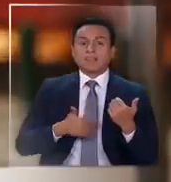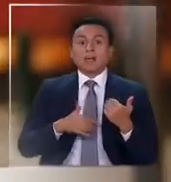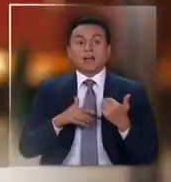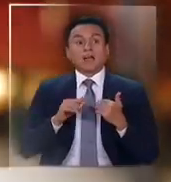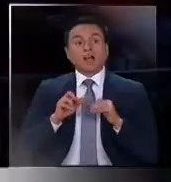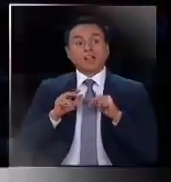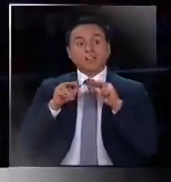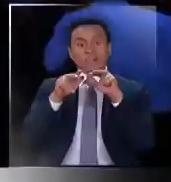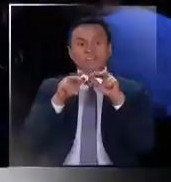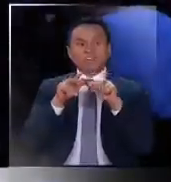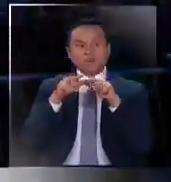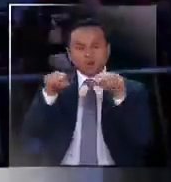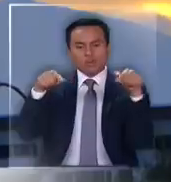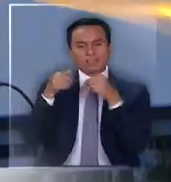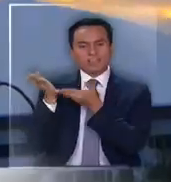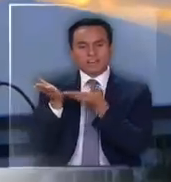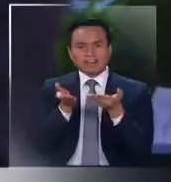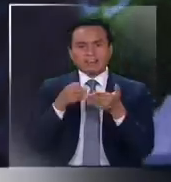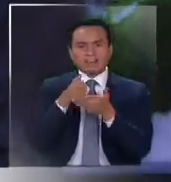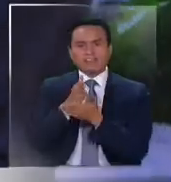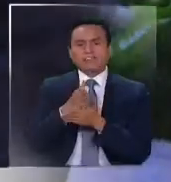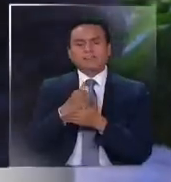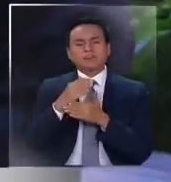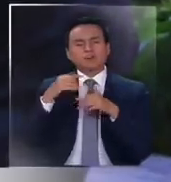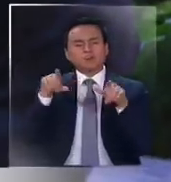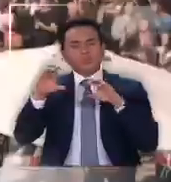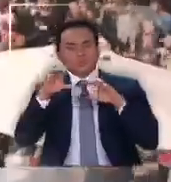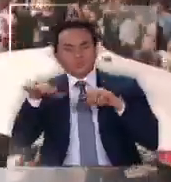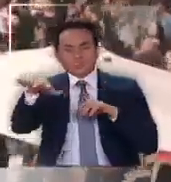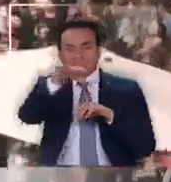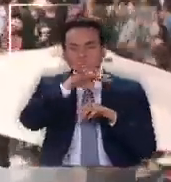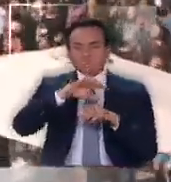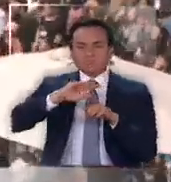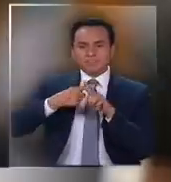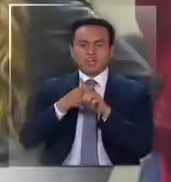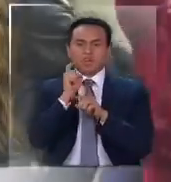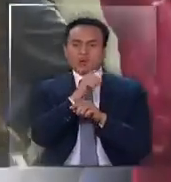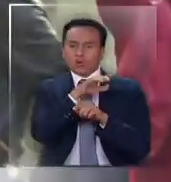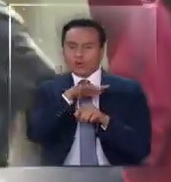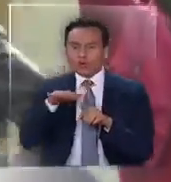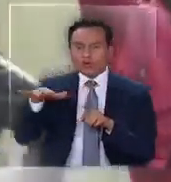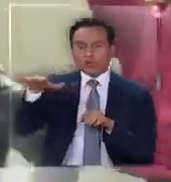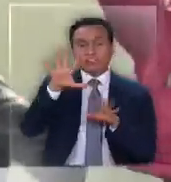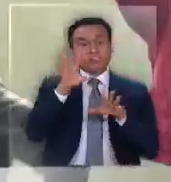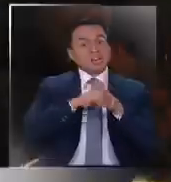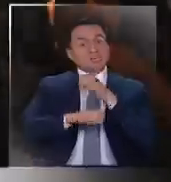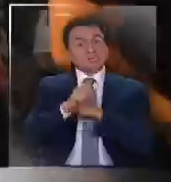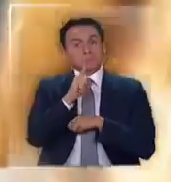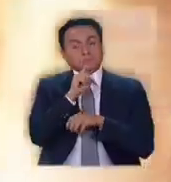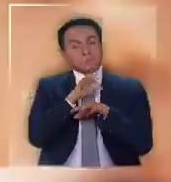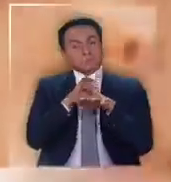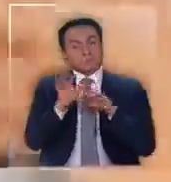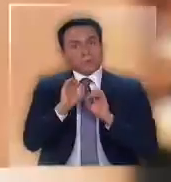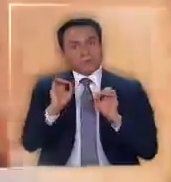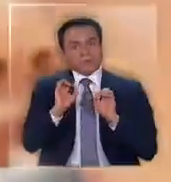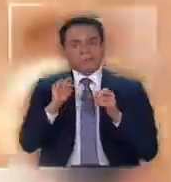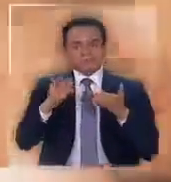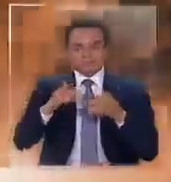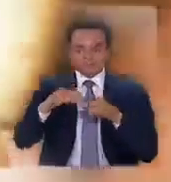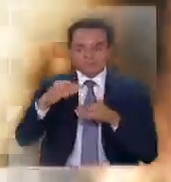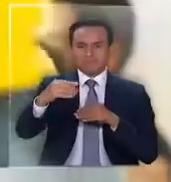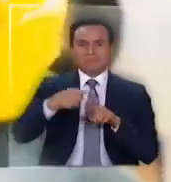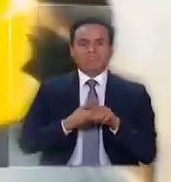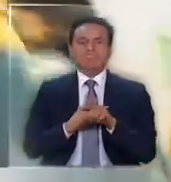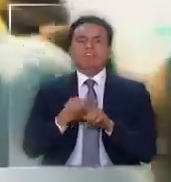Las escaleras, el hall de entrada y el patio de comunicaciones volvieron a teñirse de rojo tras 10 años de silencio. El programa de